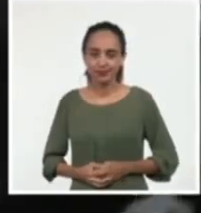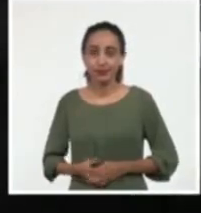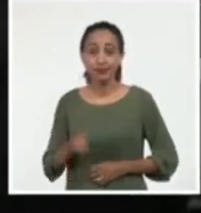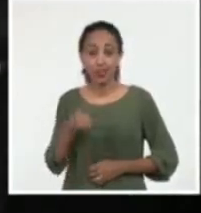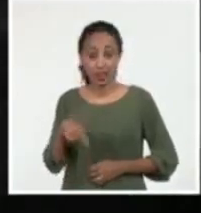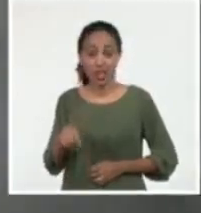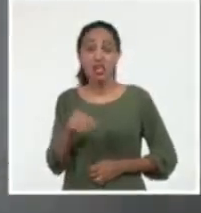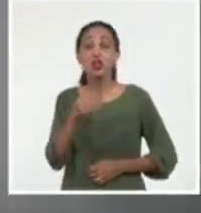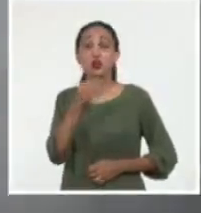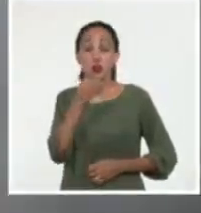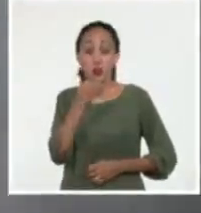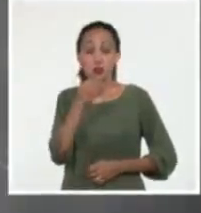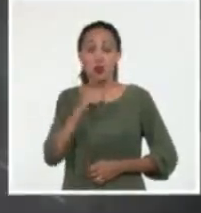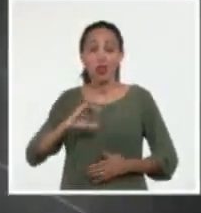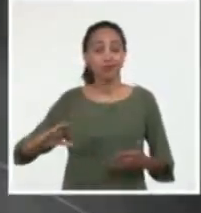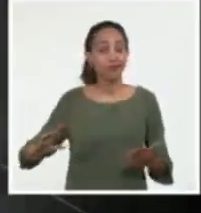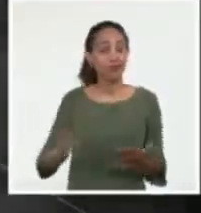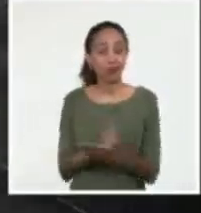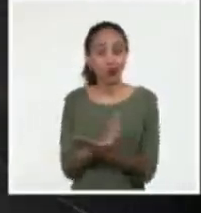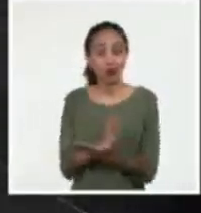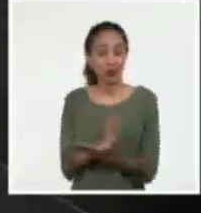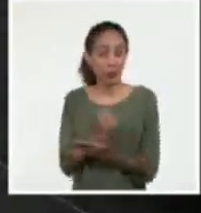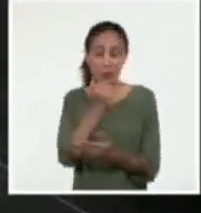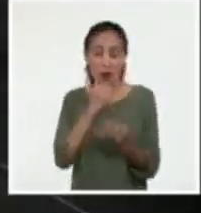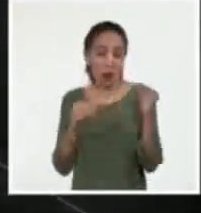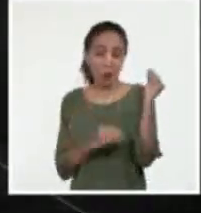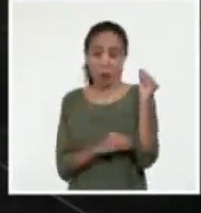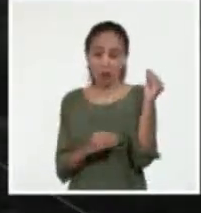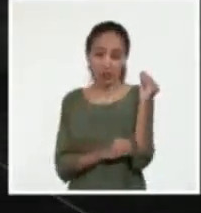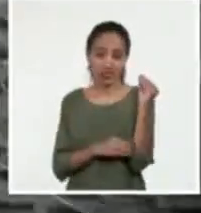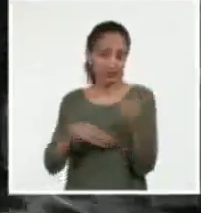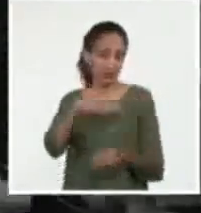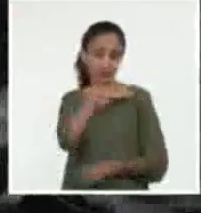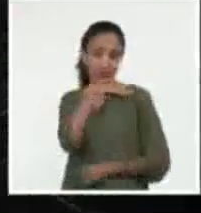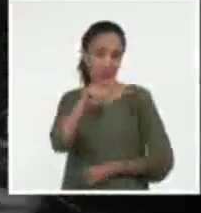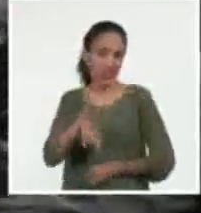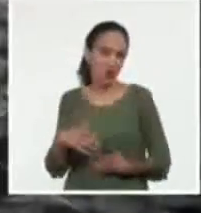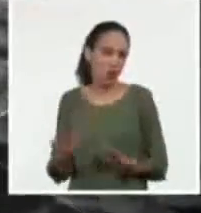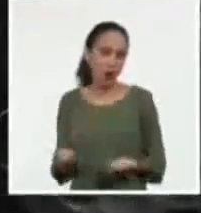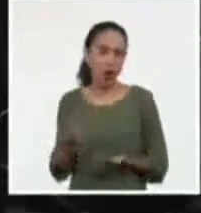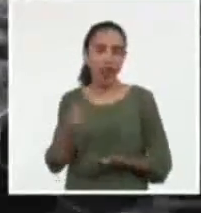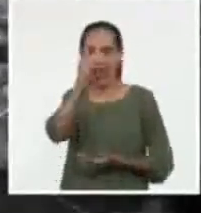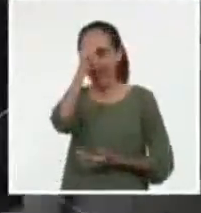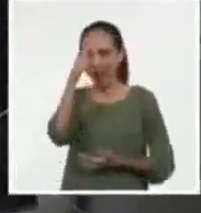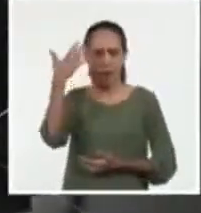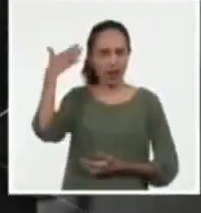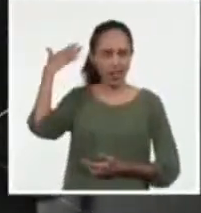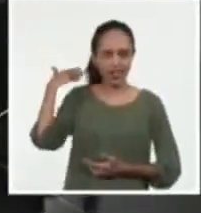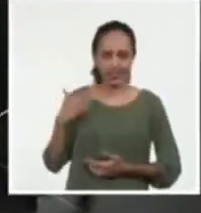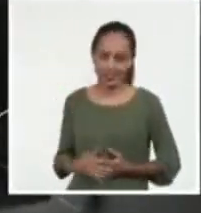de derrotar a la mayor potencia militar de esa época, la Alemania nazi.